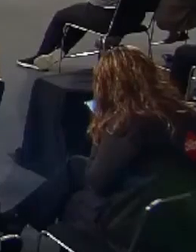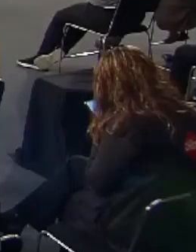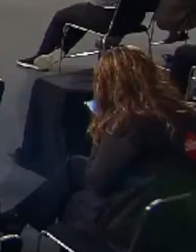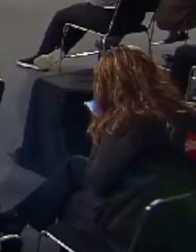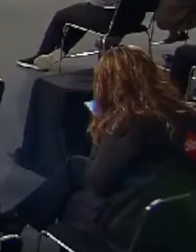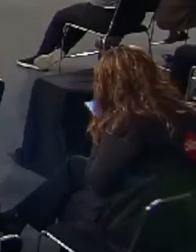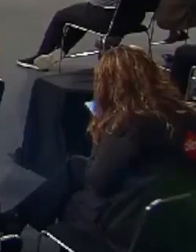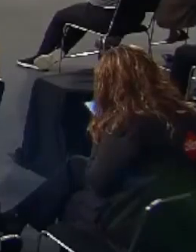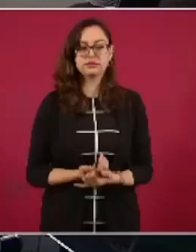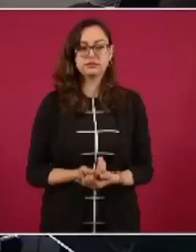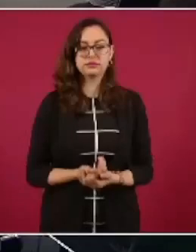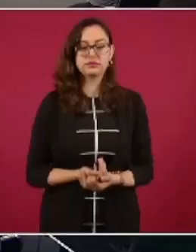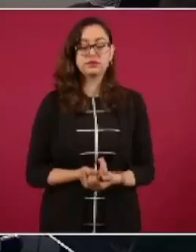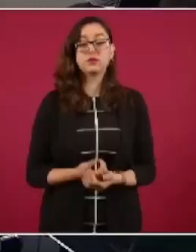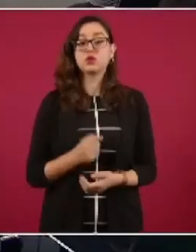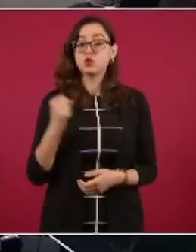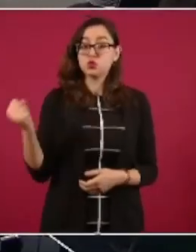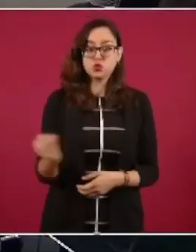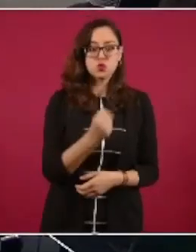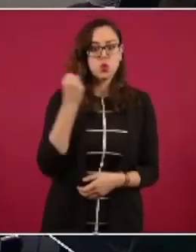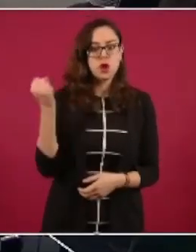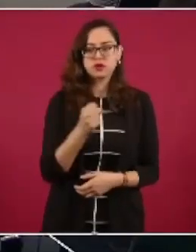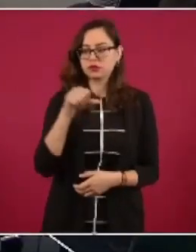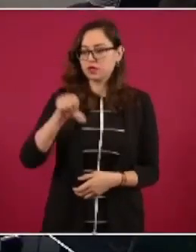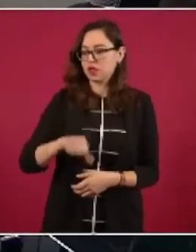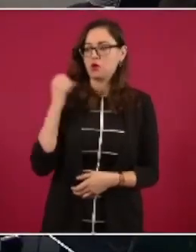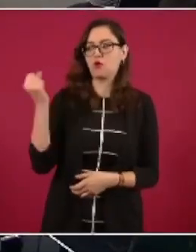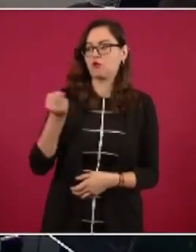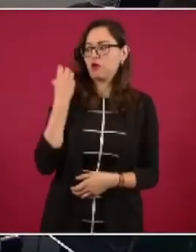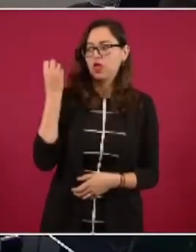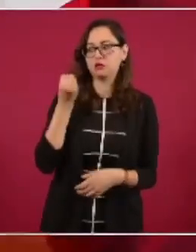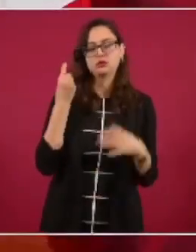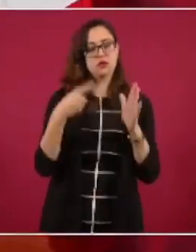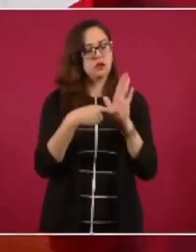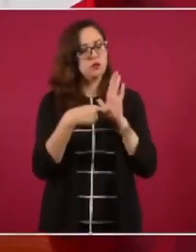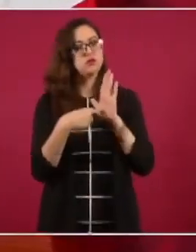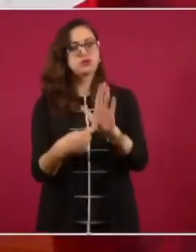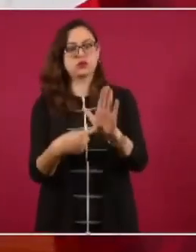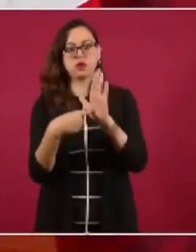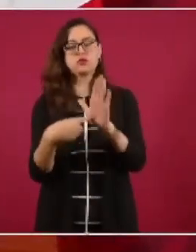De veras, porque todo esto nos permite aclarar.